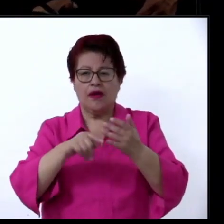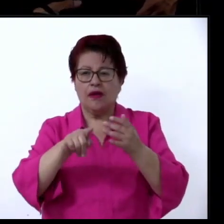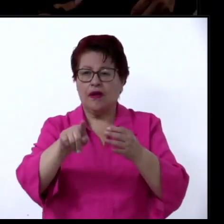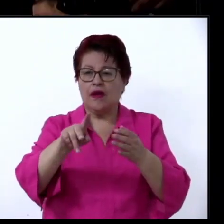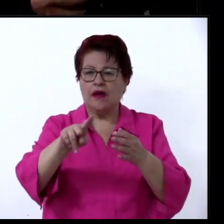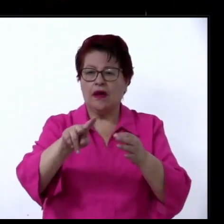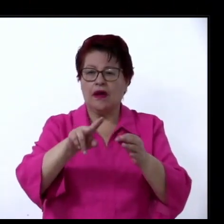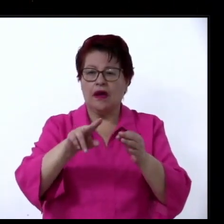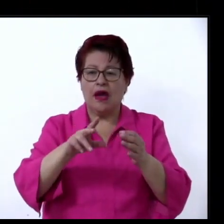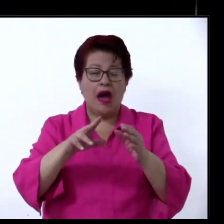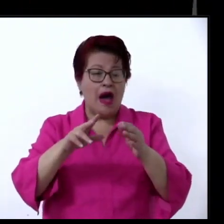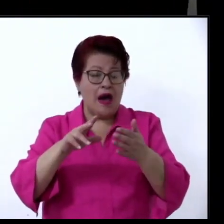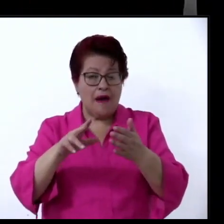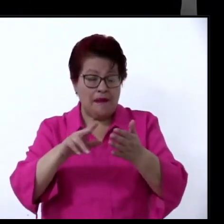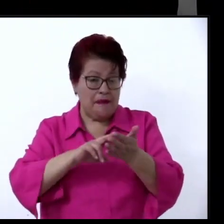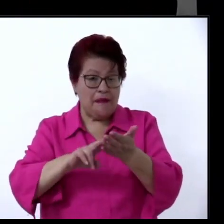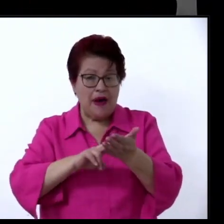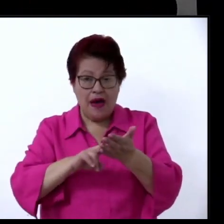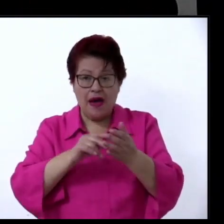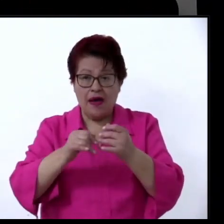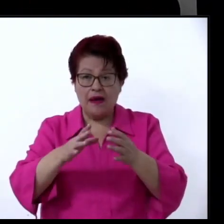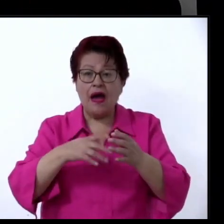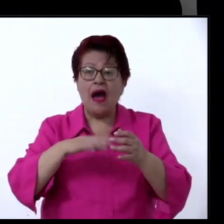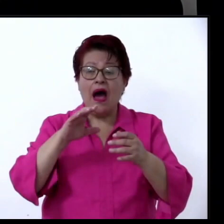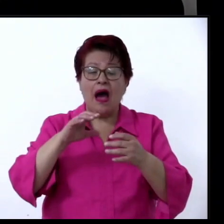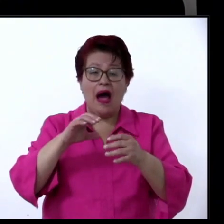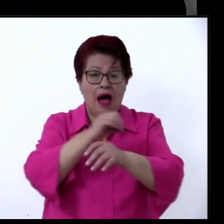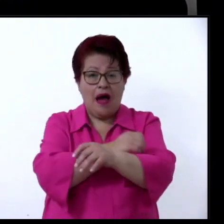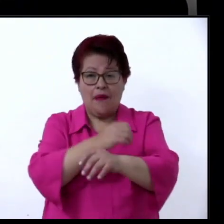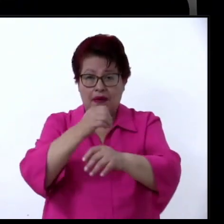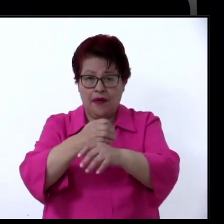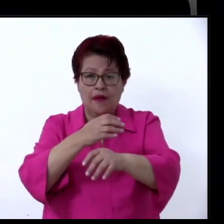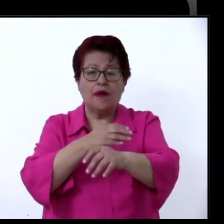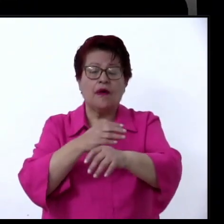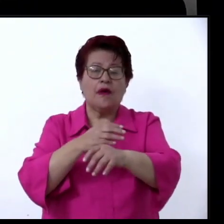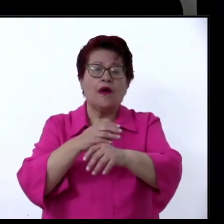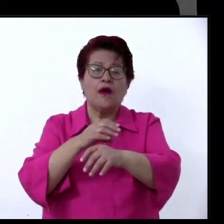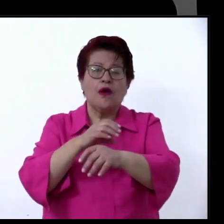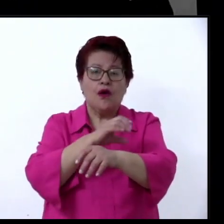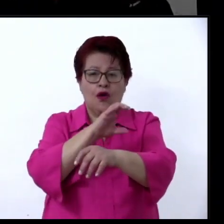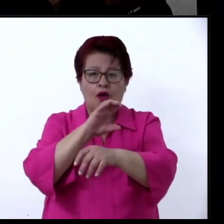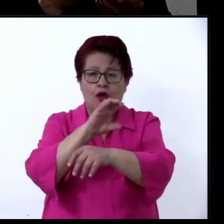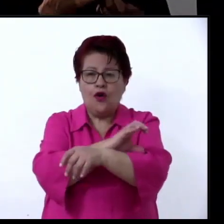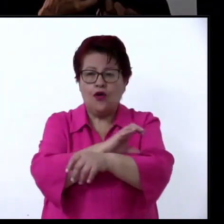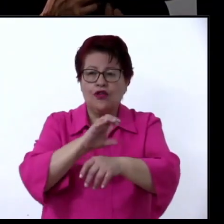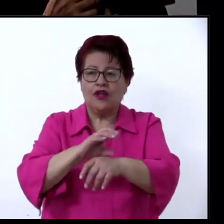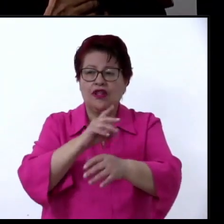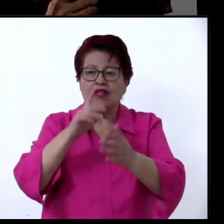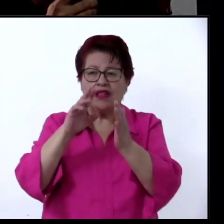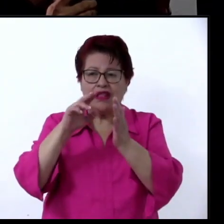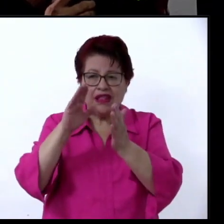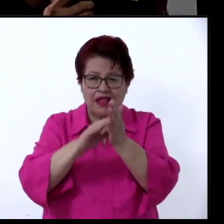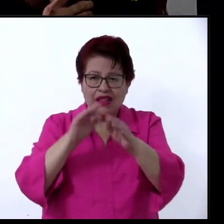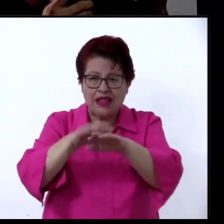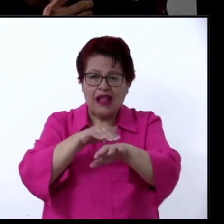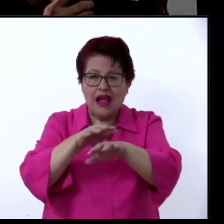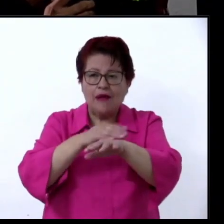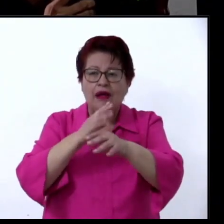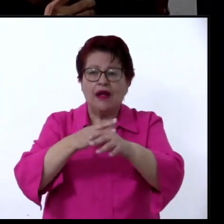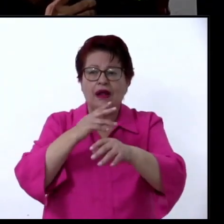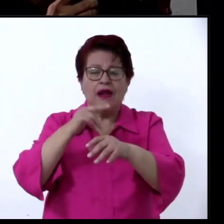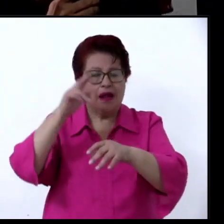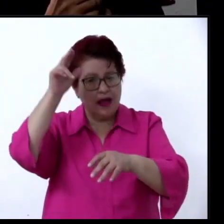tienen áreas de valor ambiental pues son las alcaldías Álvaro Obregón, Magdalena Contreras, Cuajimalpa, Tlalpan, Miguel Hidalgo, y